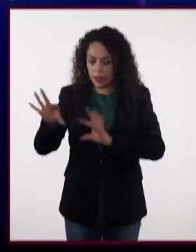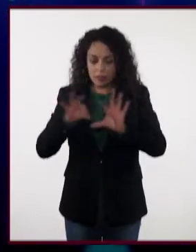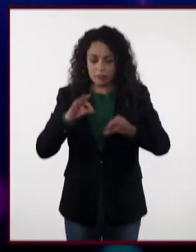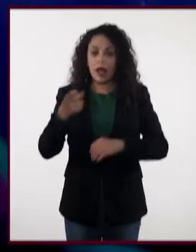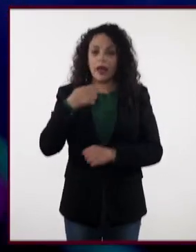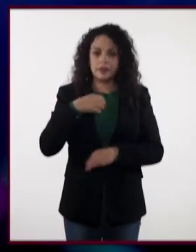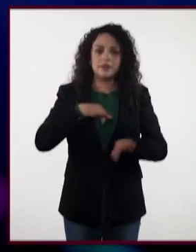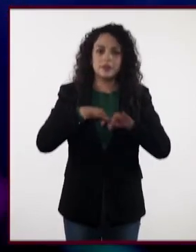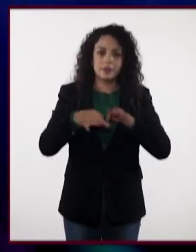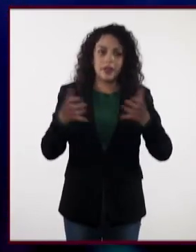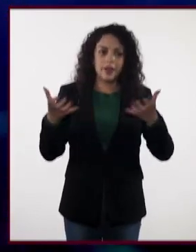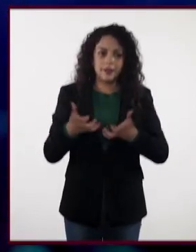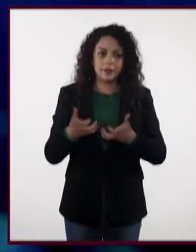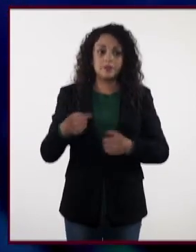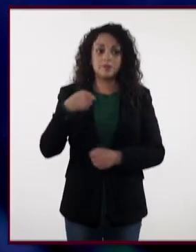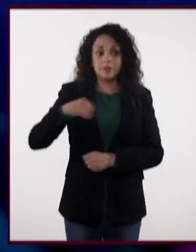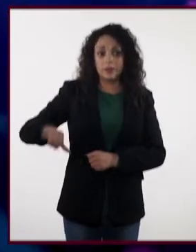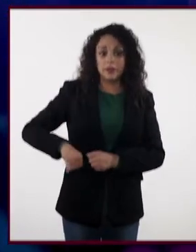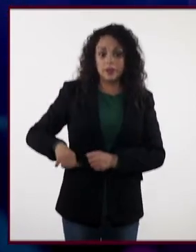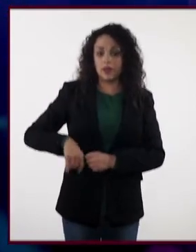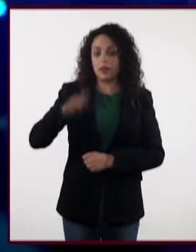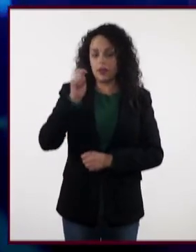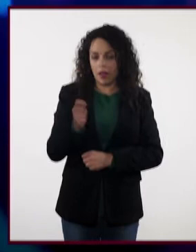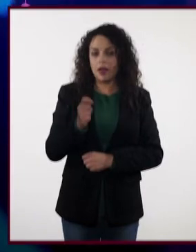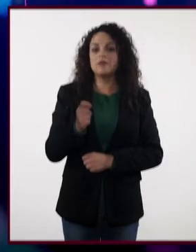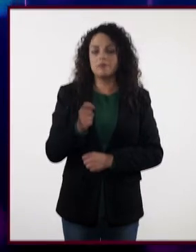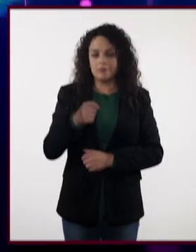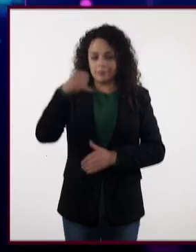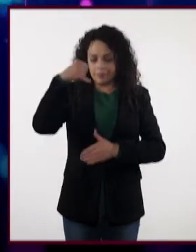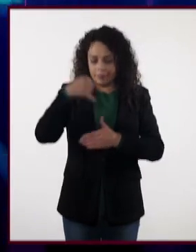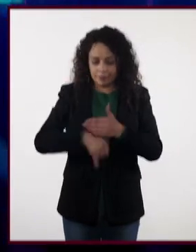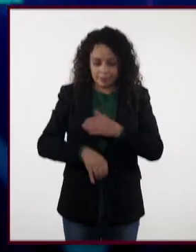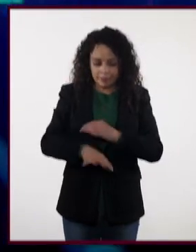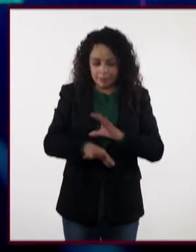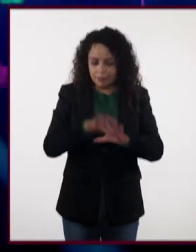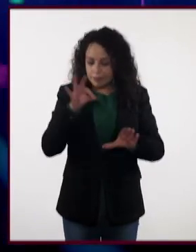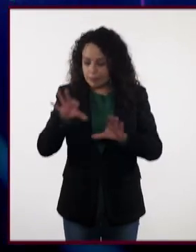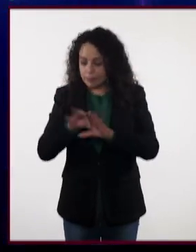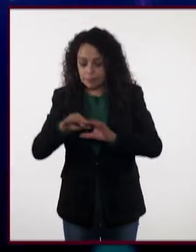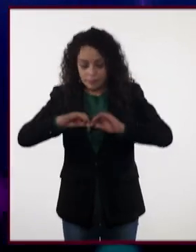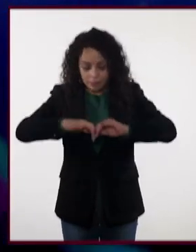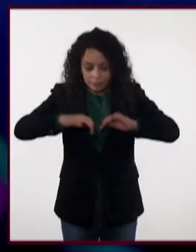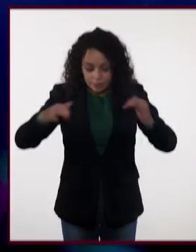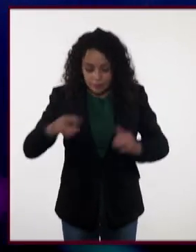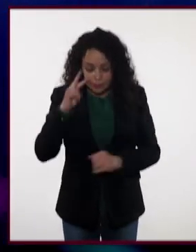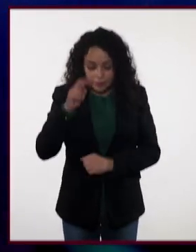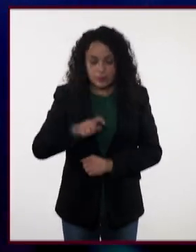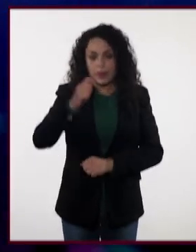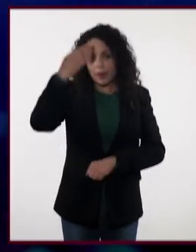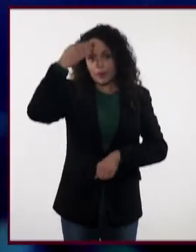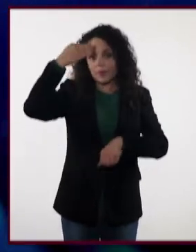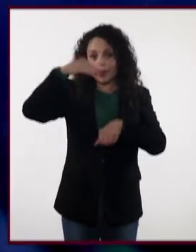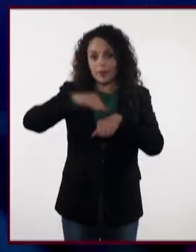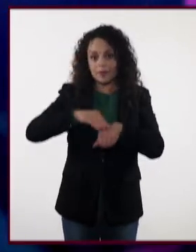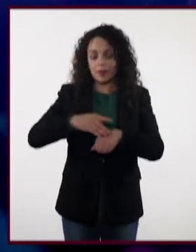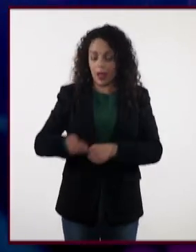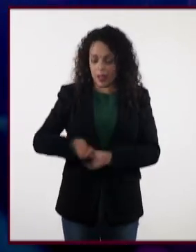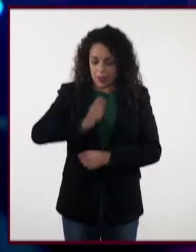mí me interesa sobre todo explorar la memoria. Siempre toco el tema de la memoria, la identidad